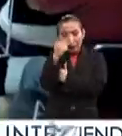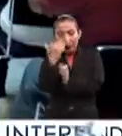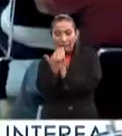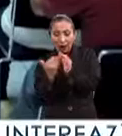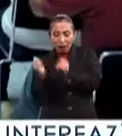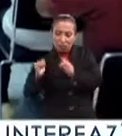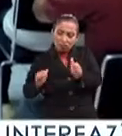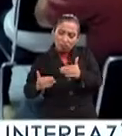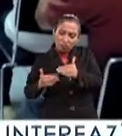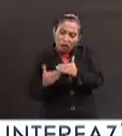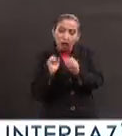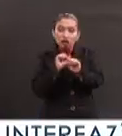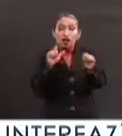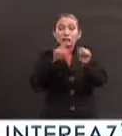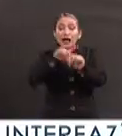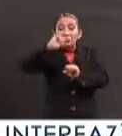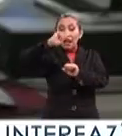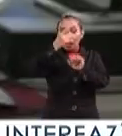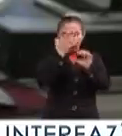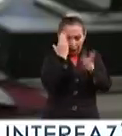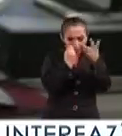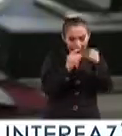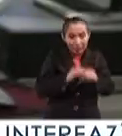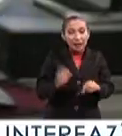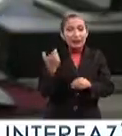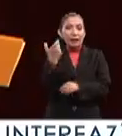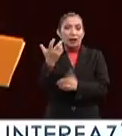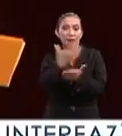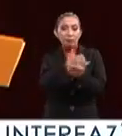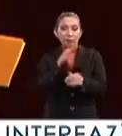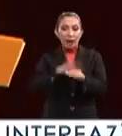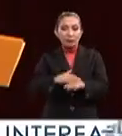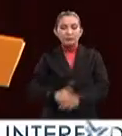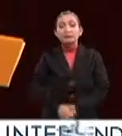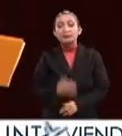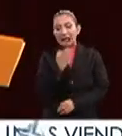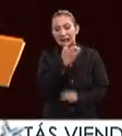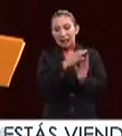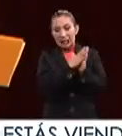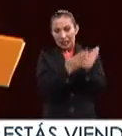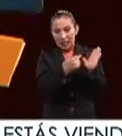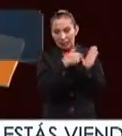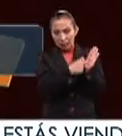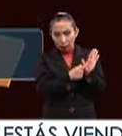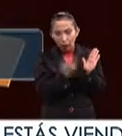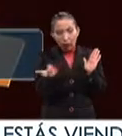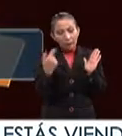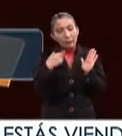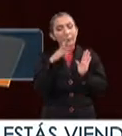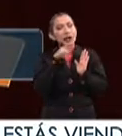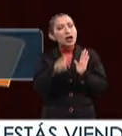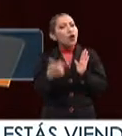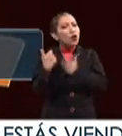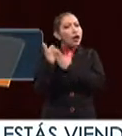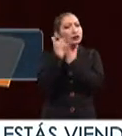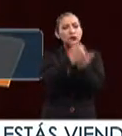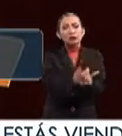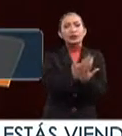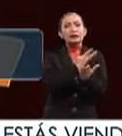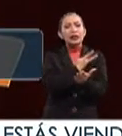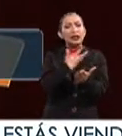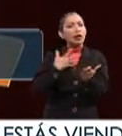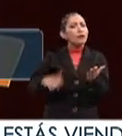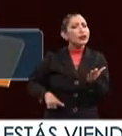reducen las brechas sociales, tecnológicas y económicas. Este libro presenta a la mejor herramienta de la que dispone el